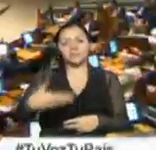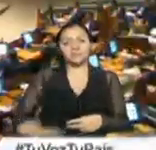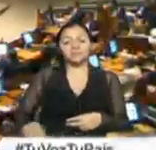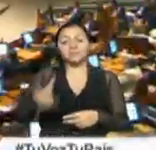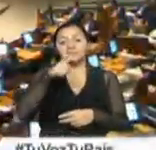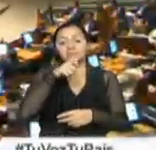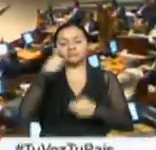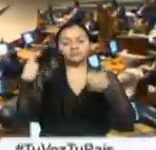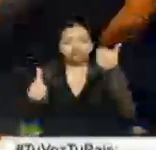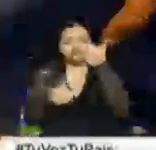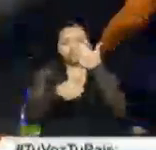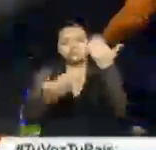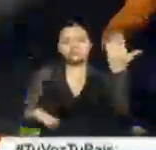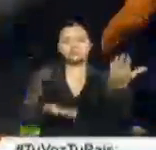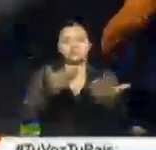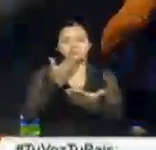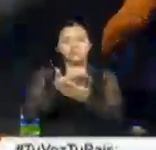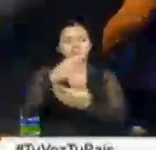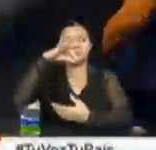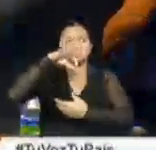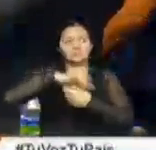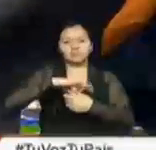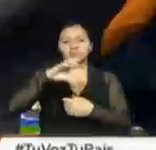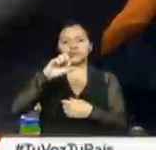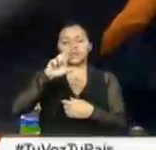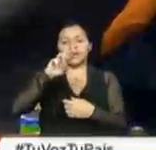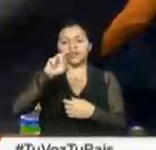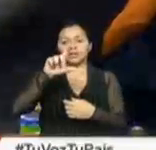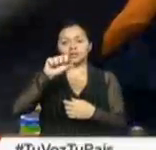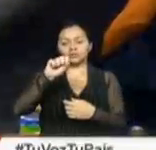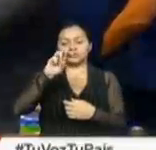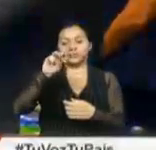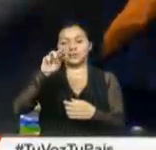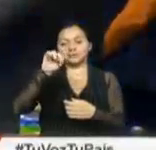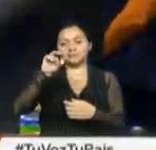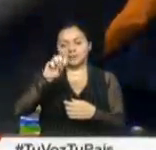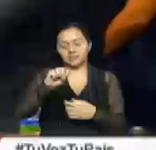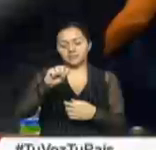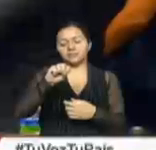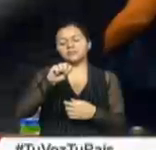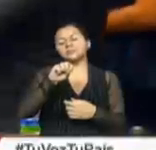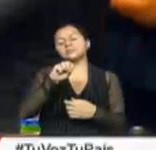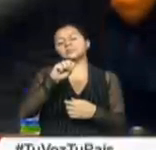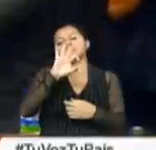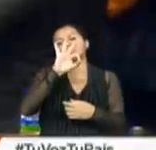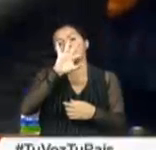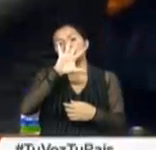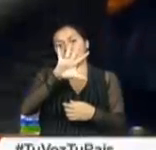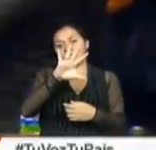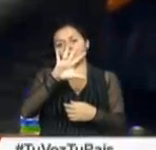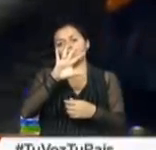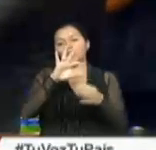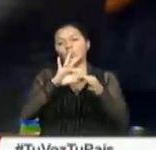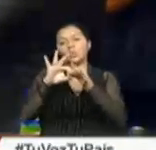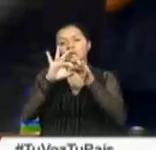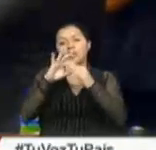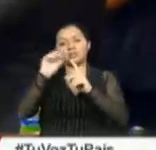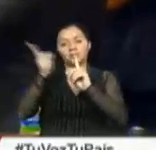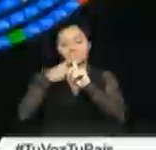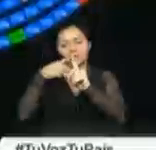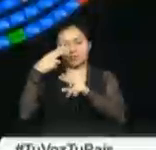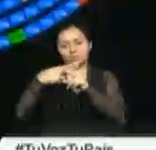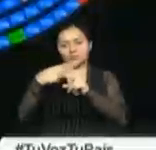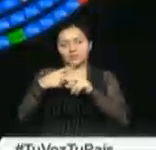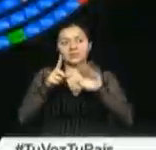Asamblea. Para este cargo quedó electo Carlos Bergman de Alianza País Unidad Primero, con 77 votos